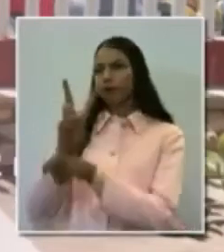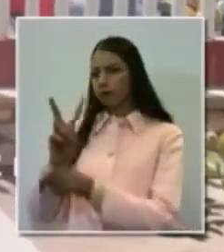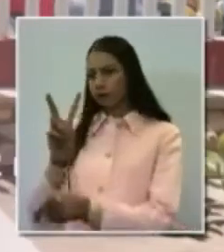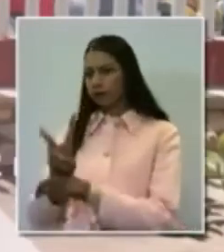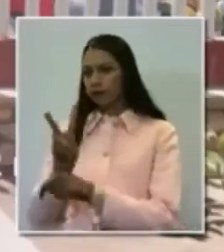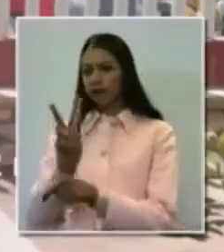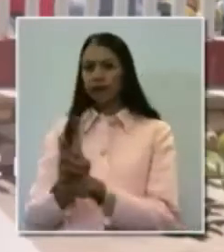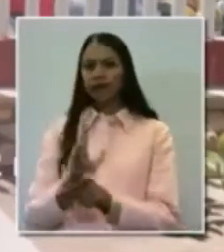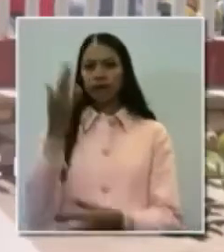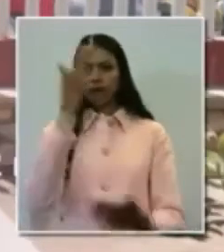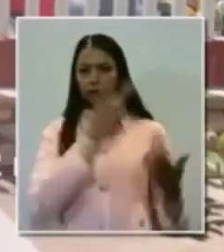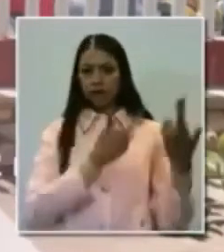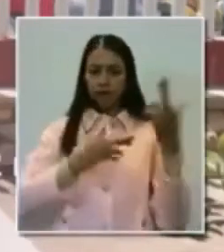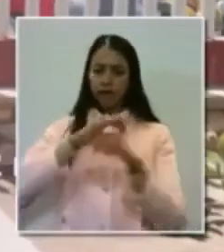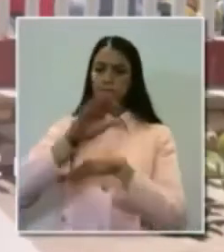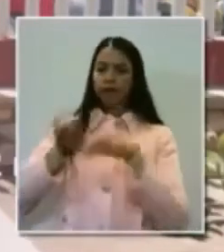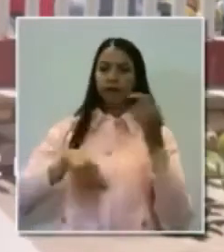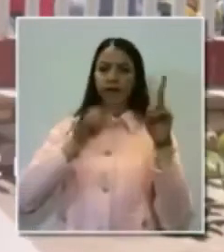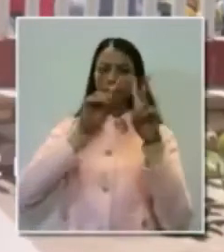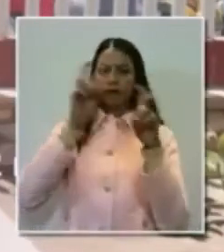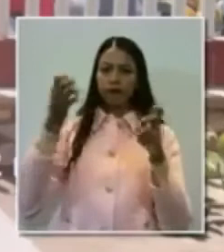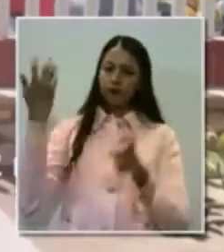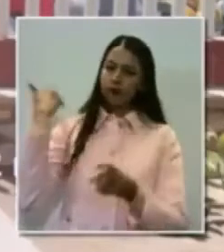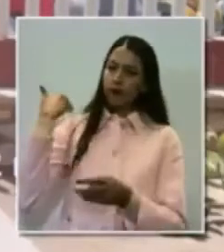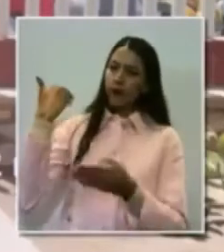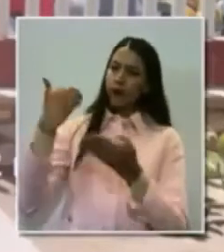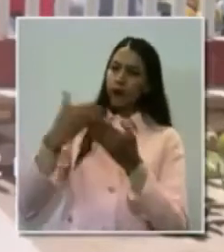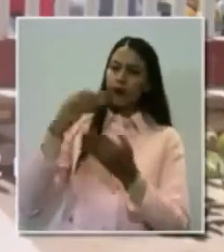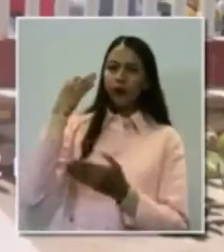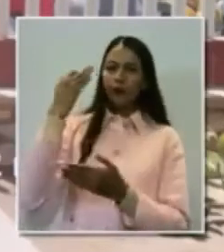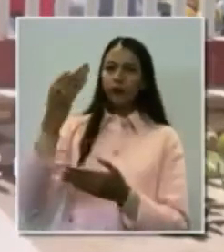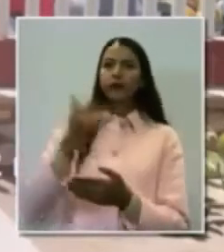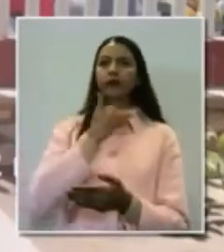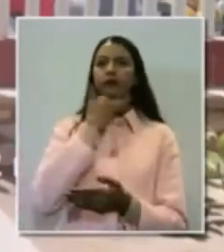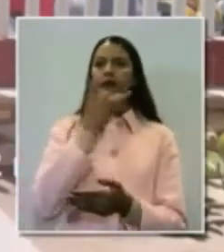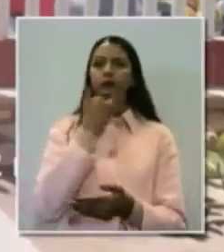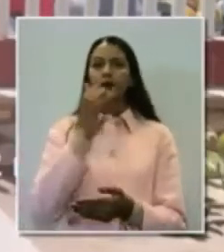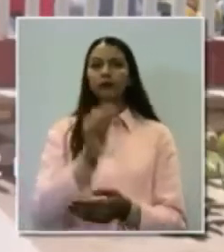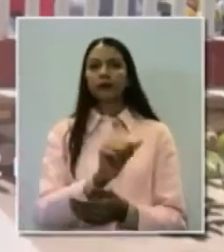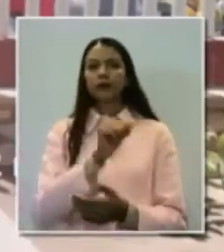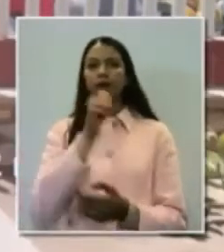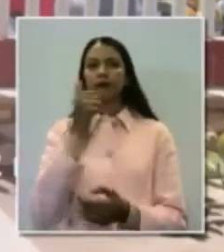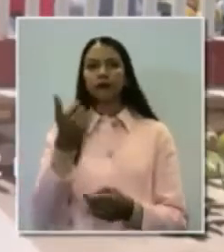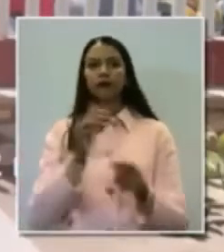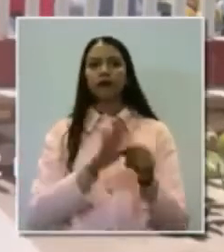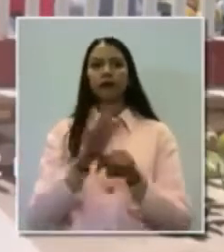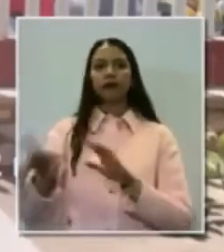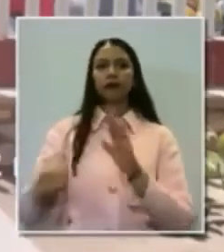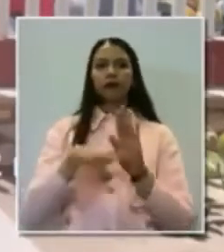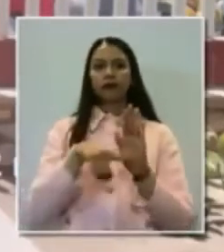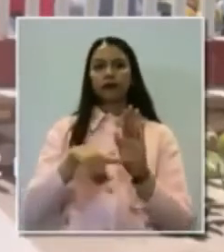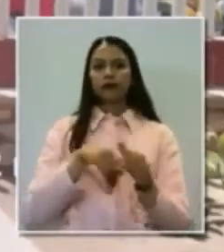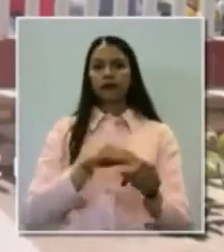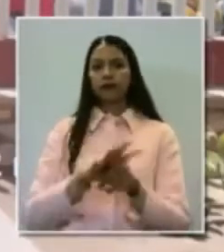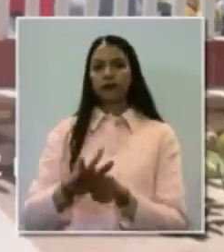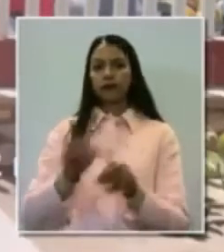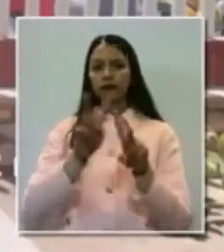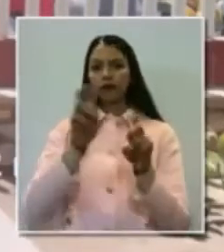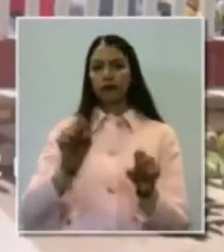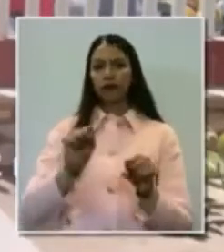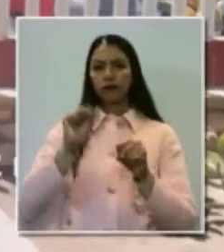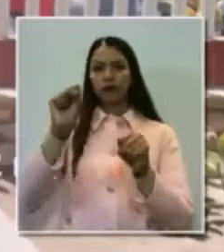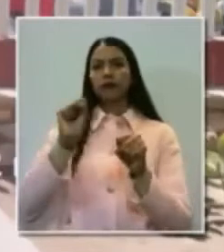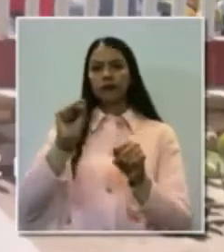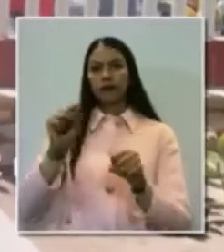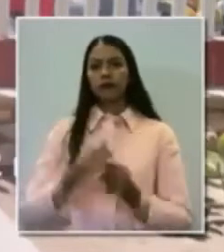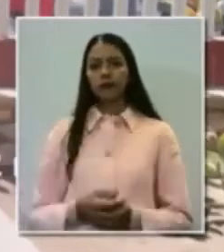todas las cuestiones que durante mucho tiempo se han hecho de manera errónea. Otra de los impactos negativos de las acciones sindicales